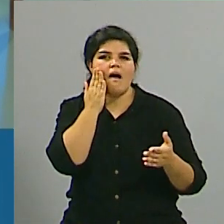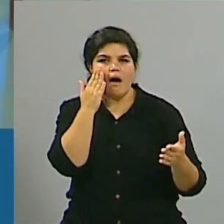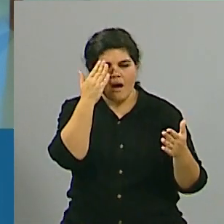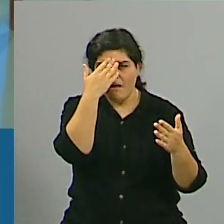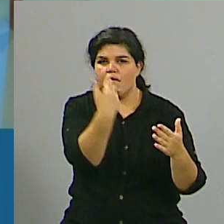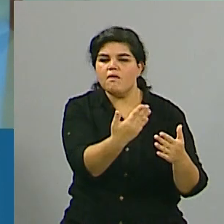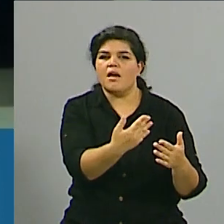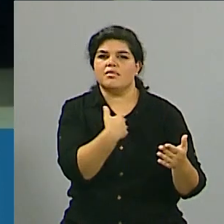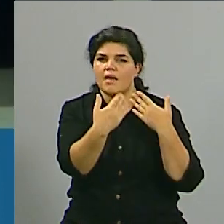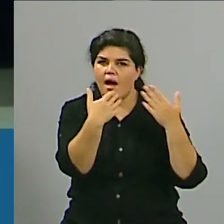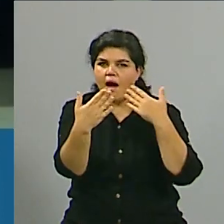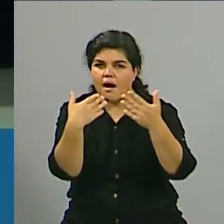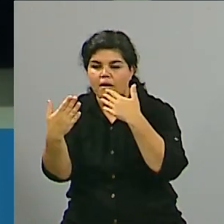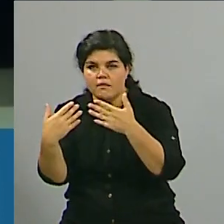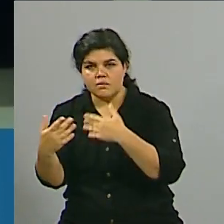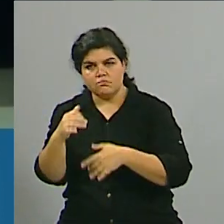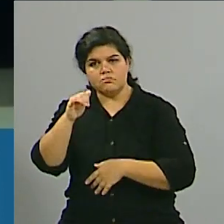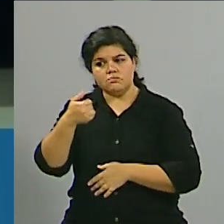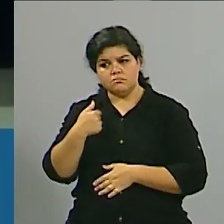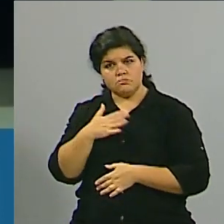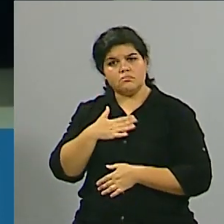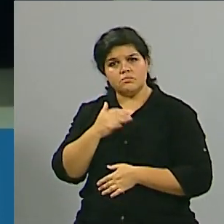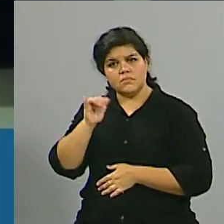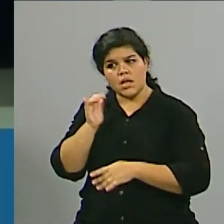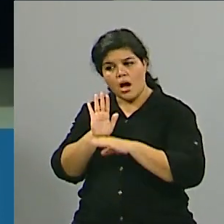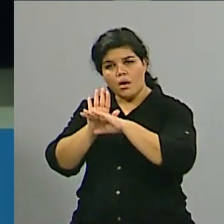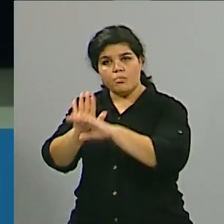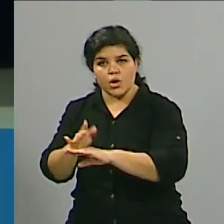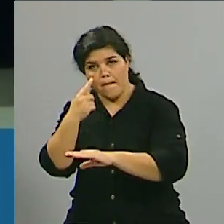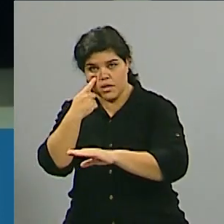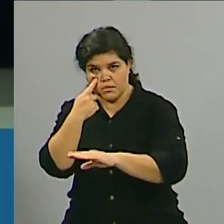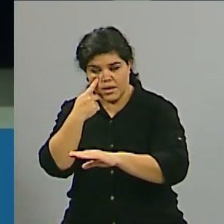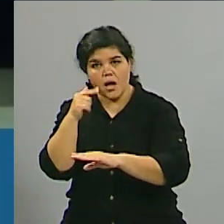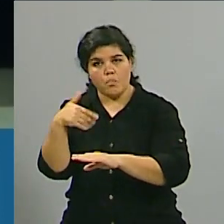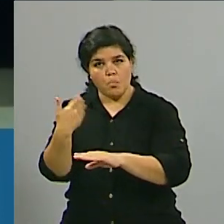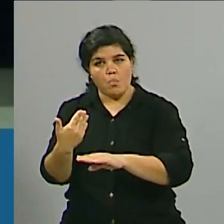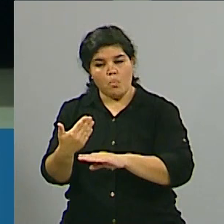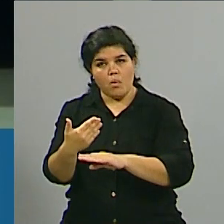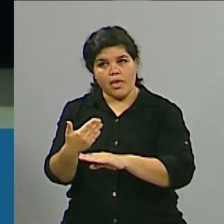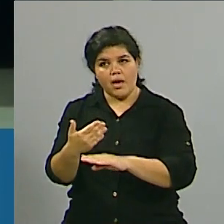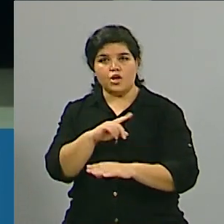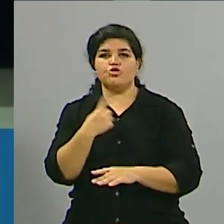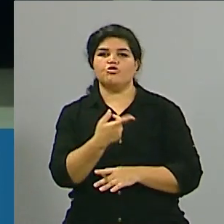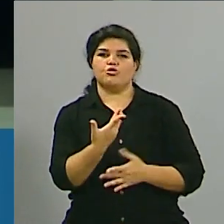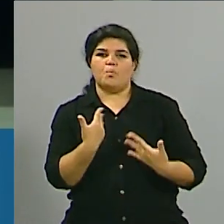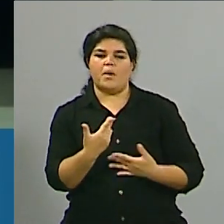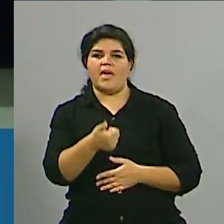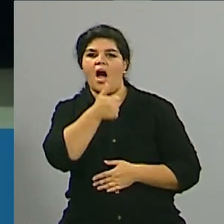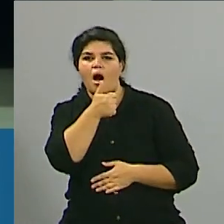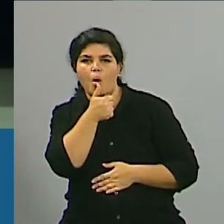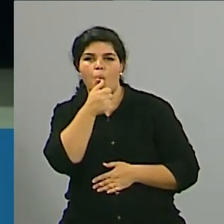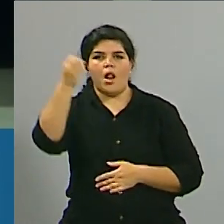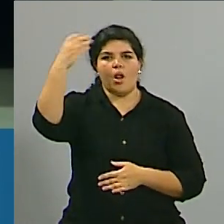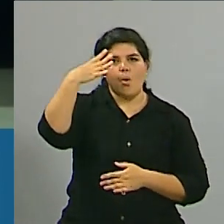yo apoyo al señor Intendente para que Lavalle municipalice los servicios públicos. Es decir, que nosotros tengamos la gestión de agua, luz y gas,